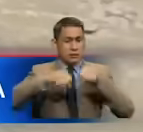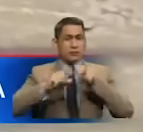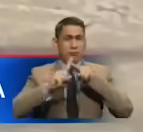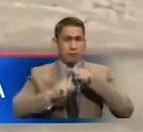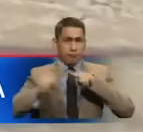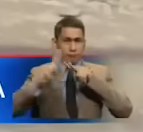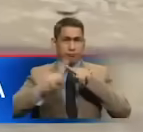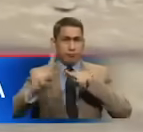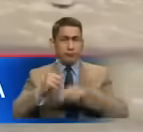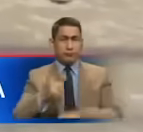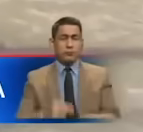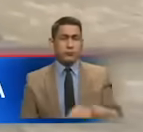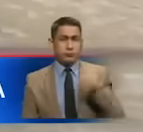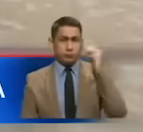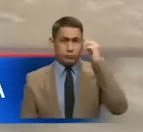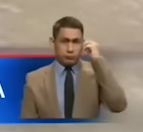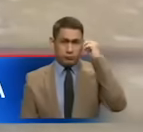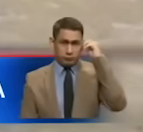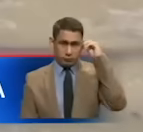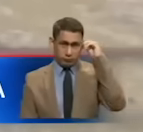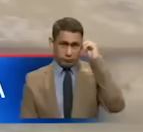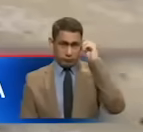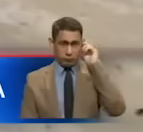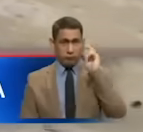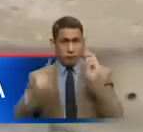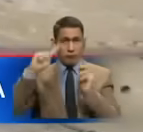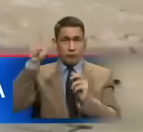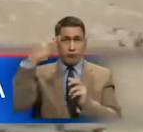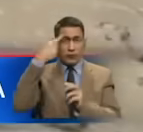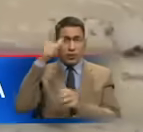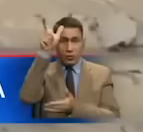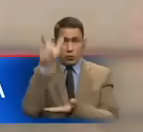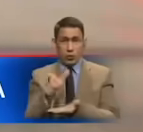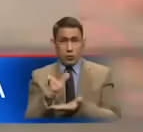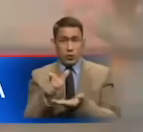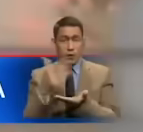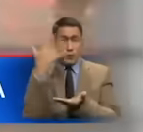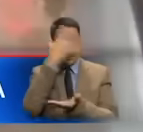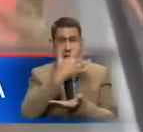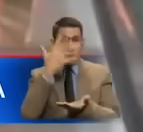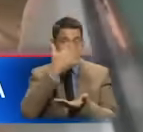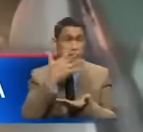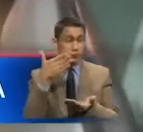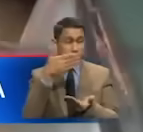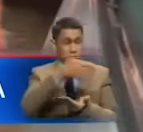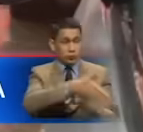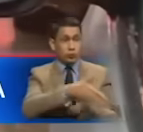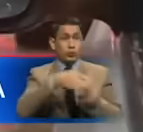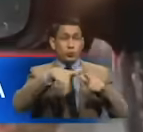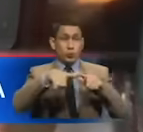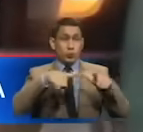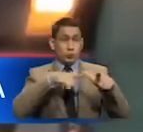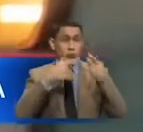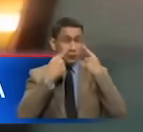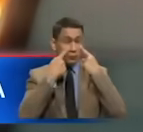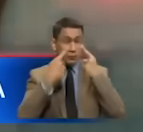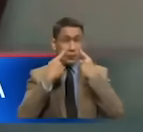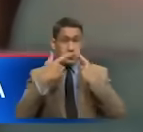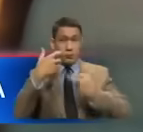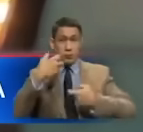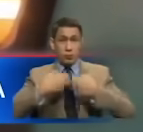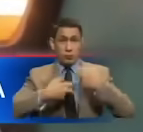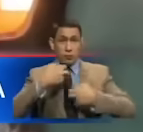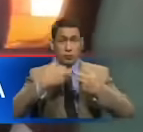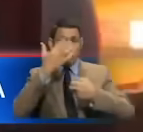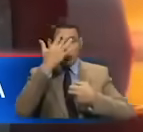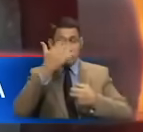Mangos. Mientras que el gobernador de Esmeralda señaló que el taponamiento por basura y residuos en un canal de evacuación causó el desbordamiento del agua de lluvia